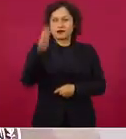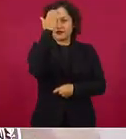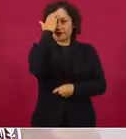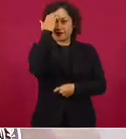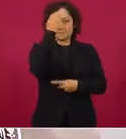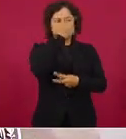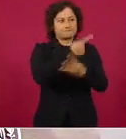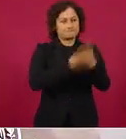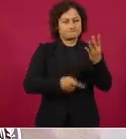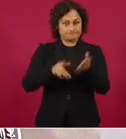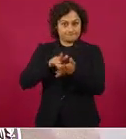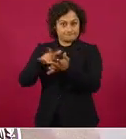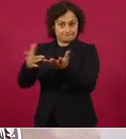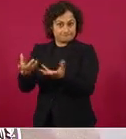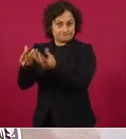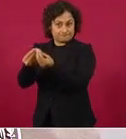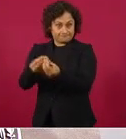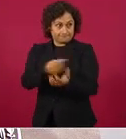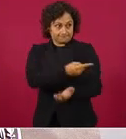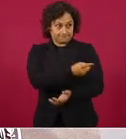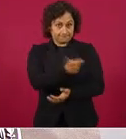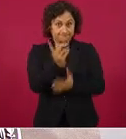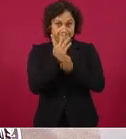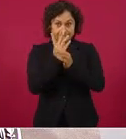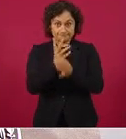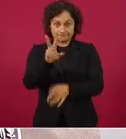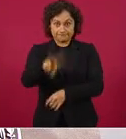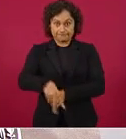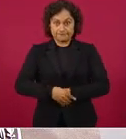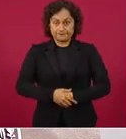Me imagino que los